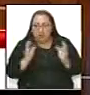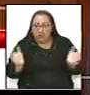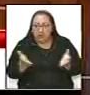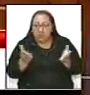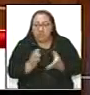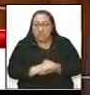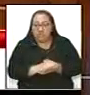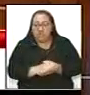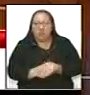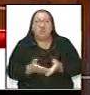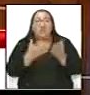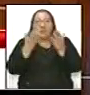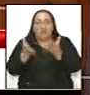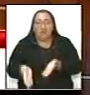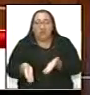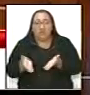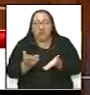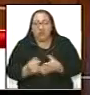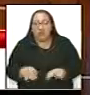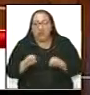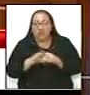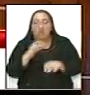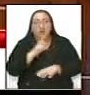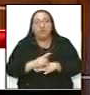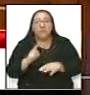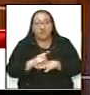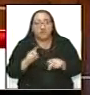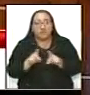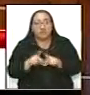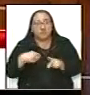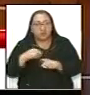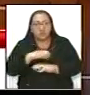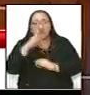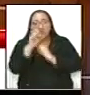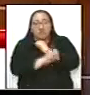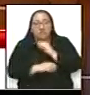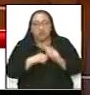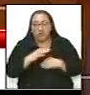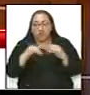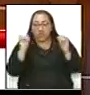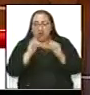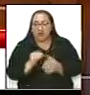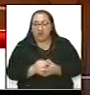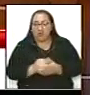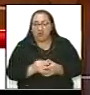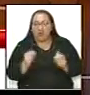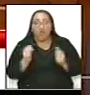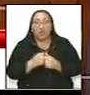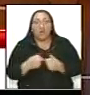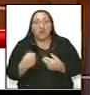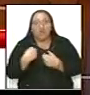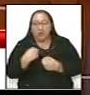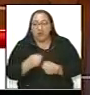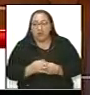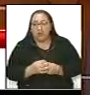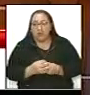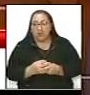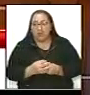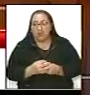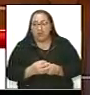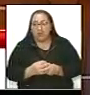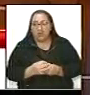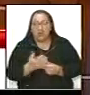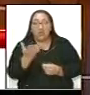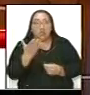promovamos esta herramienta de desarrollo también de nuestro país y de nuestra identidad con responsabilidad. Exhorto,